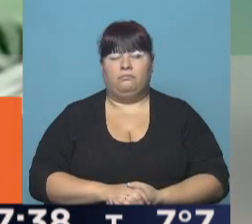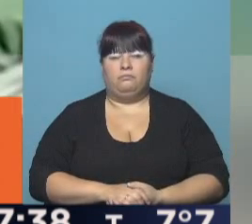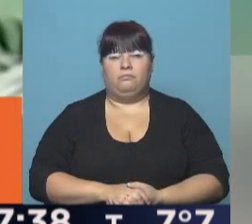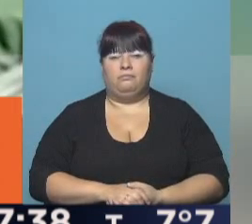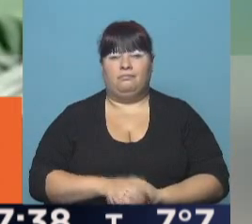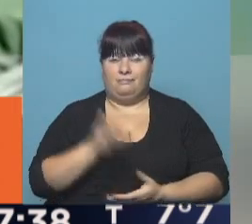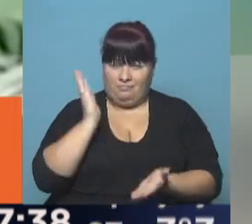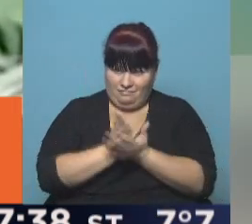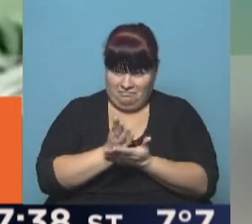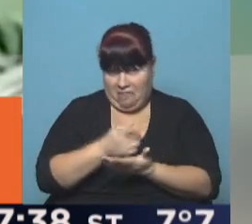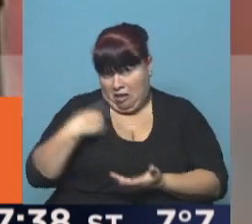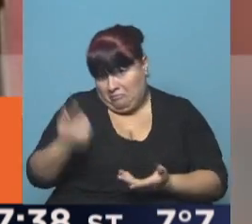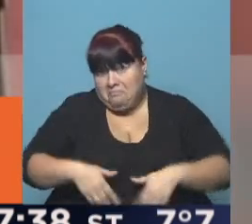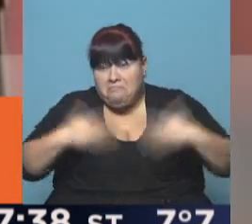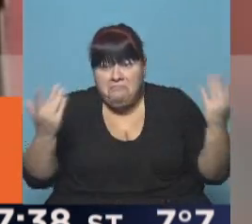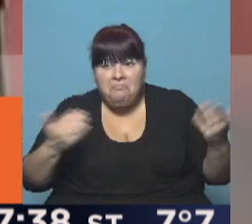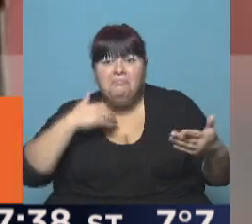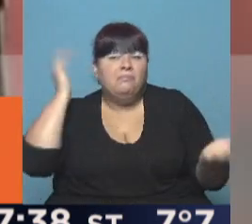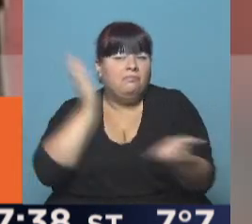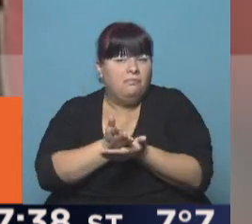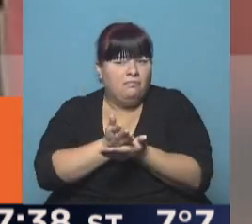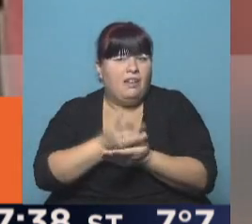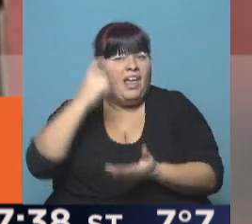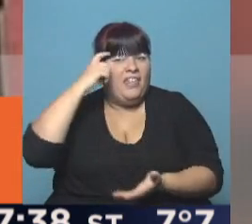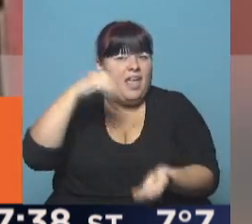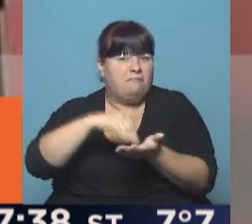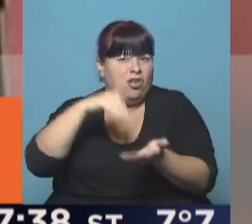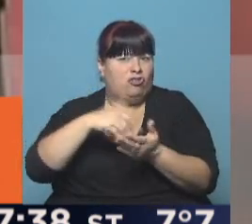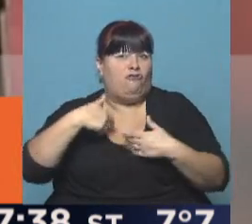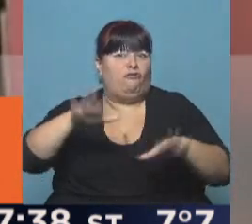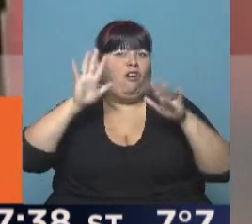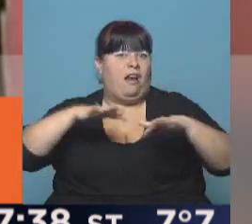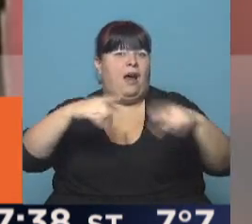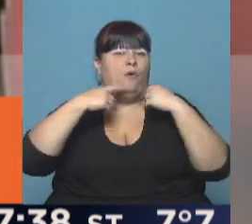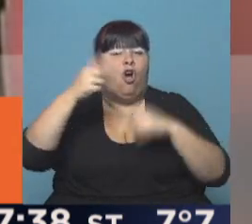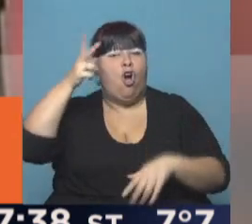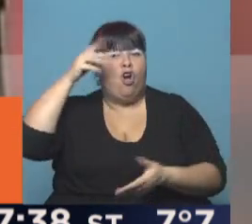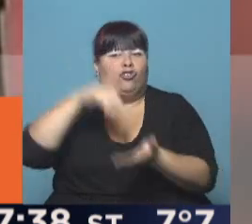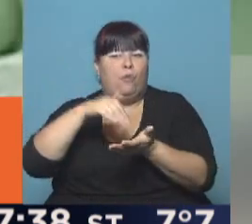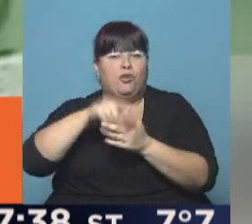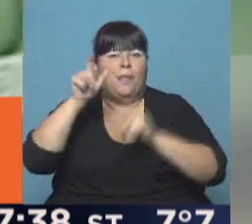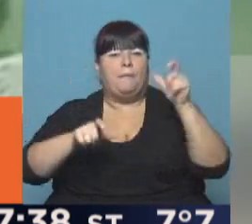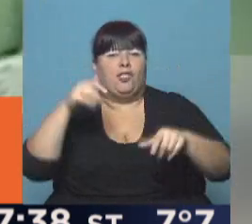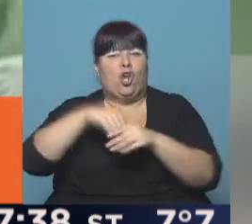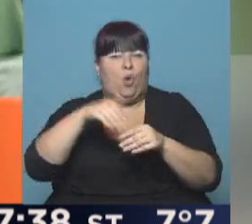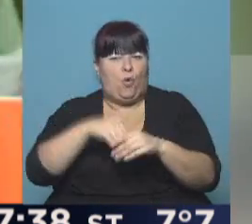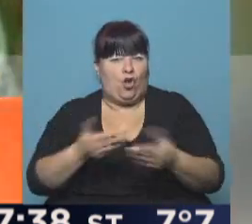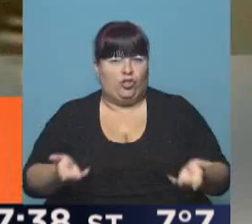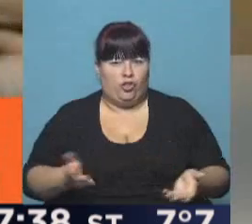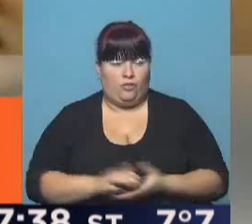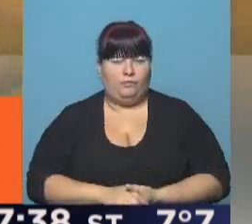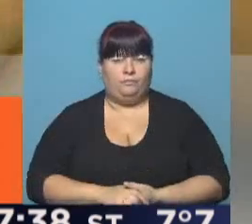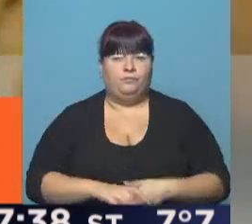Que nos sancionen a todos, pues. Que sancionen a los 10 millones que salieron a las calles, a los 8 millones de votantes.